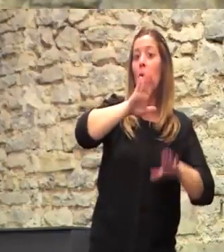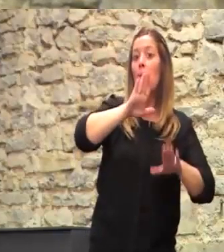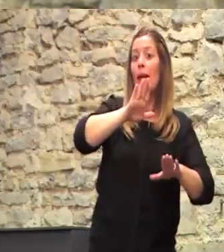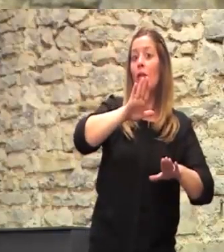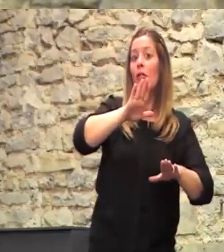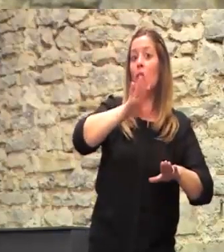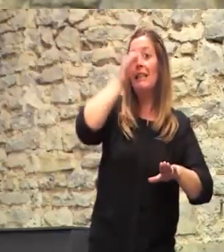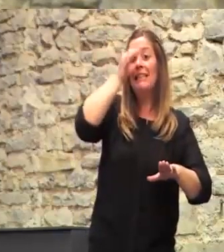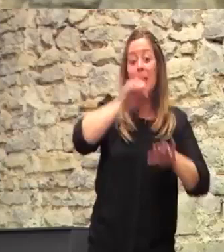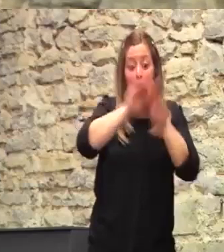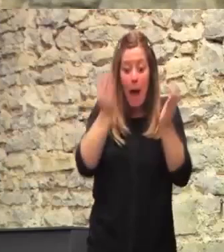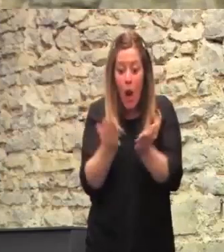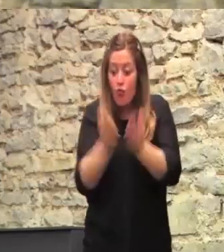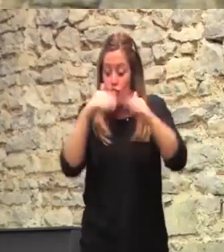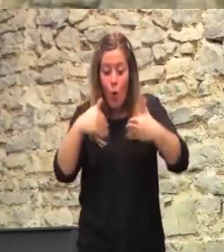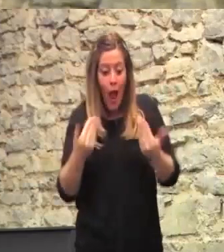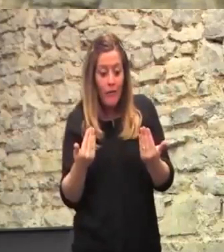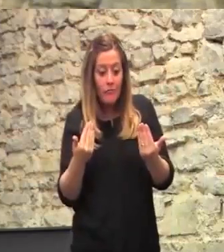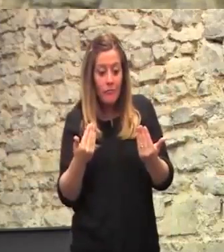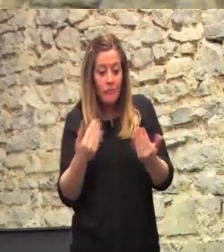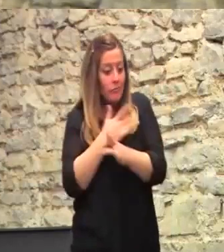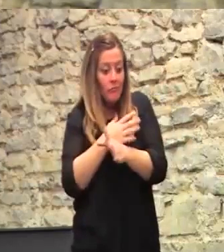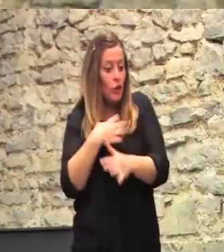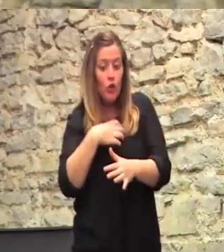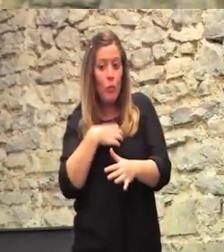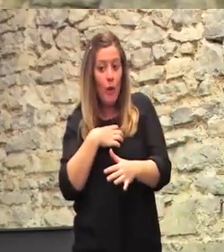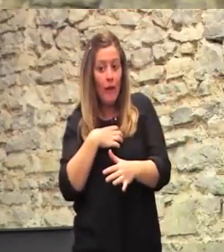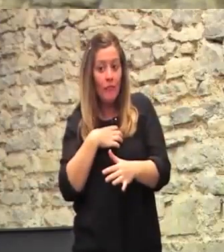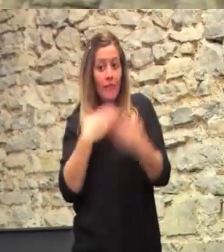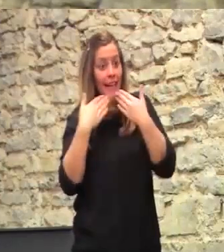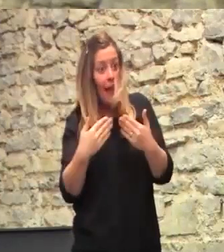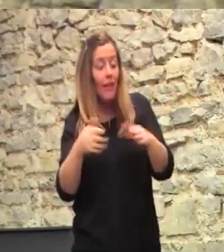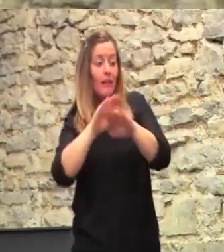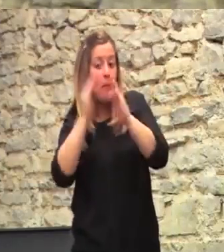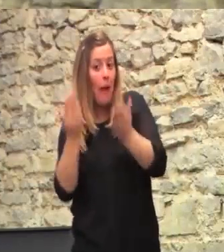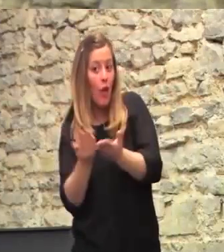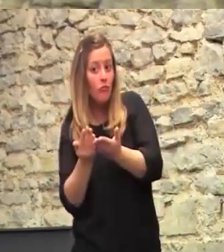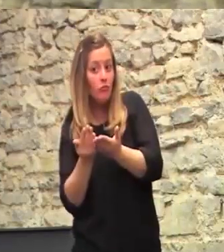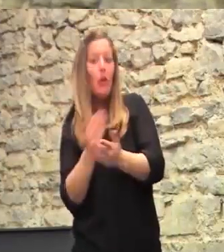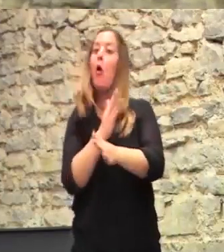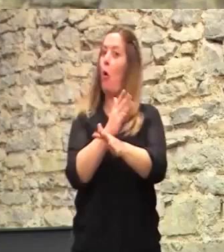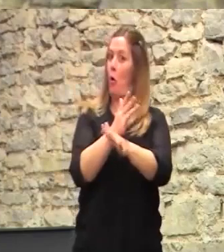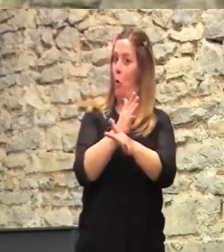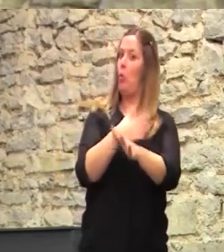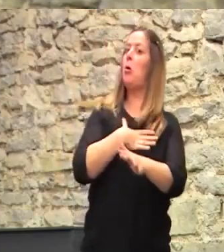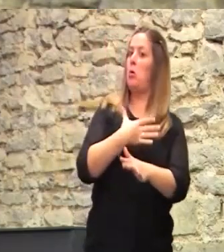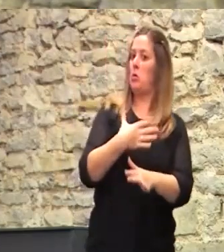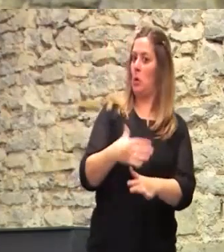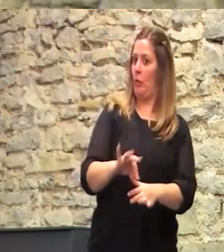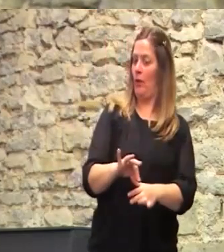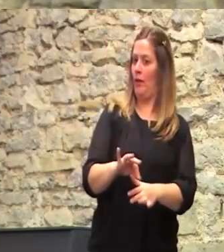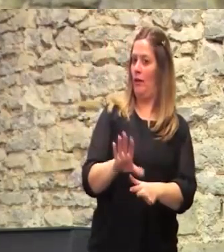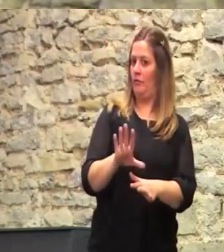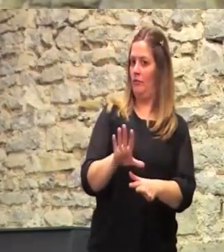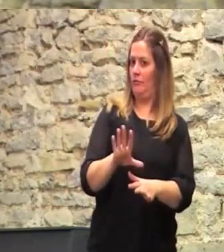balones el balón habilita el juego de los jugadores entonces estoy hablando